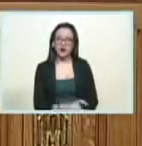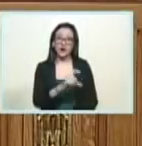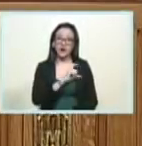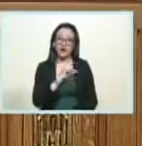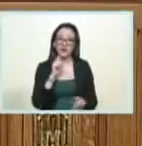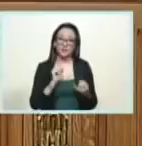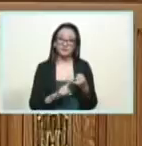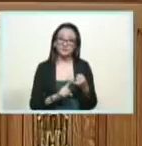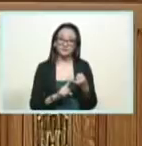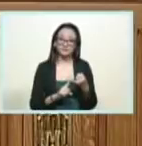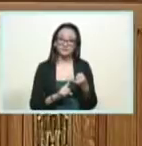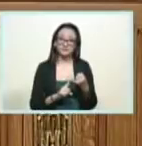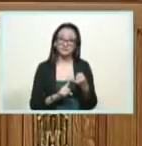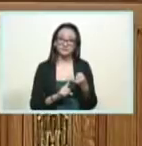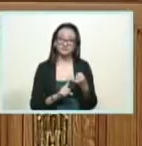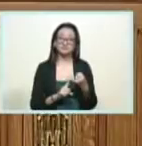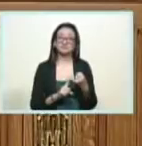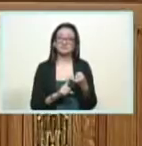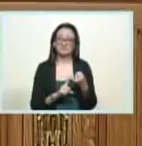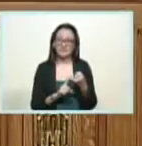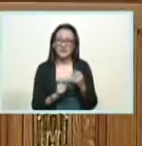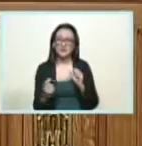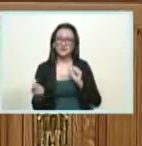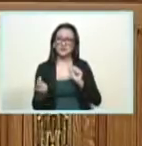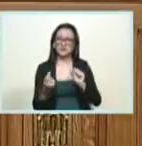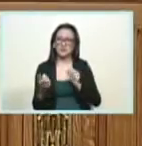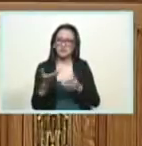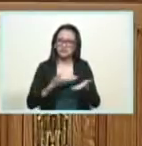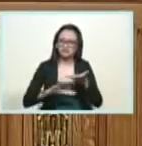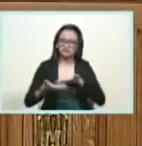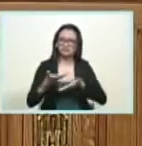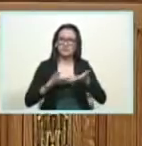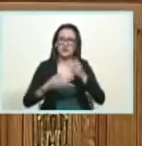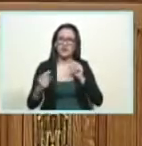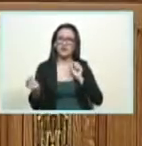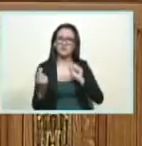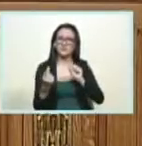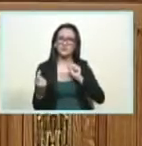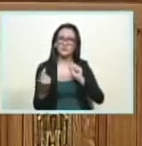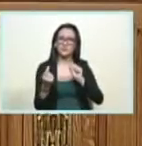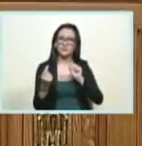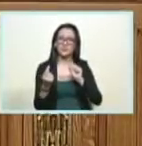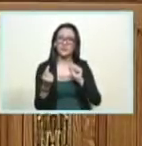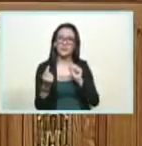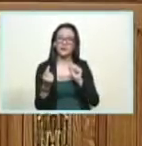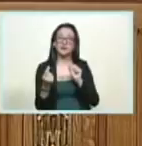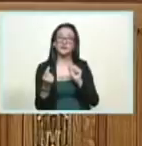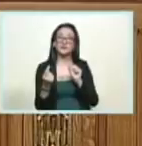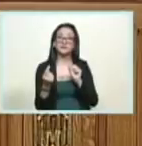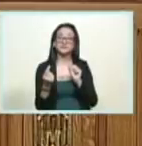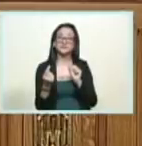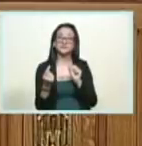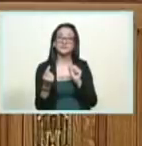enero, se desarrollaron intensas negociaciones para